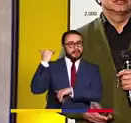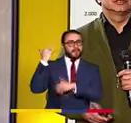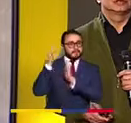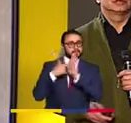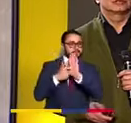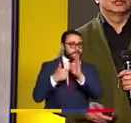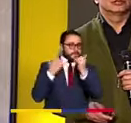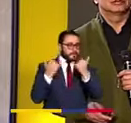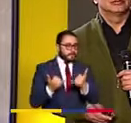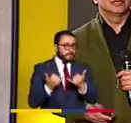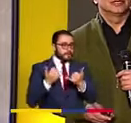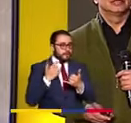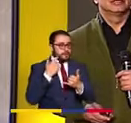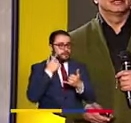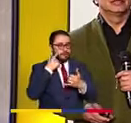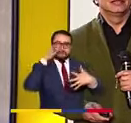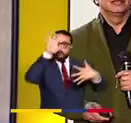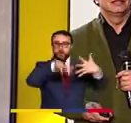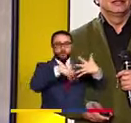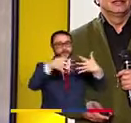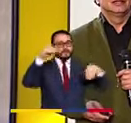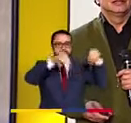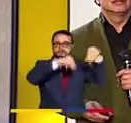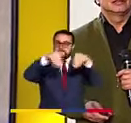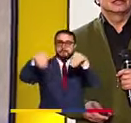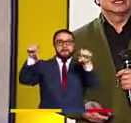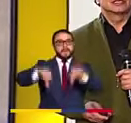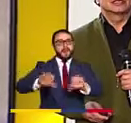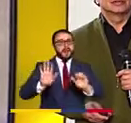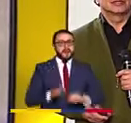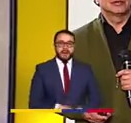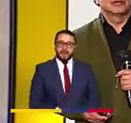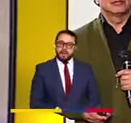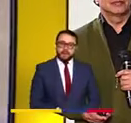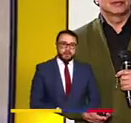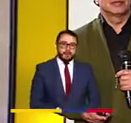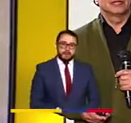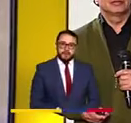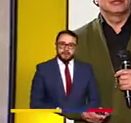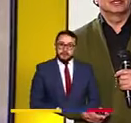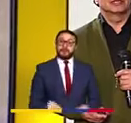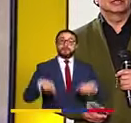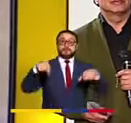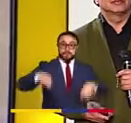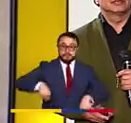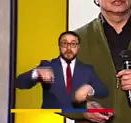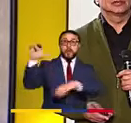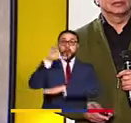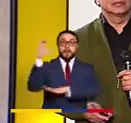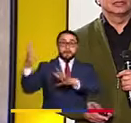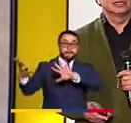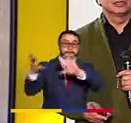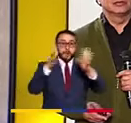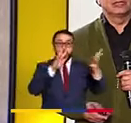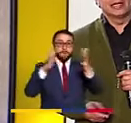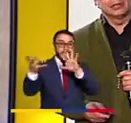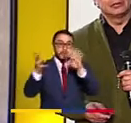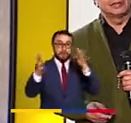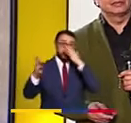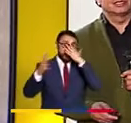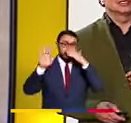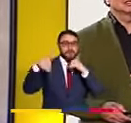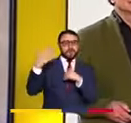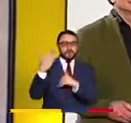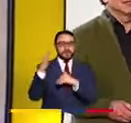Me pusieron estos cuadros mal. Entonces aquí estamos en Colombia promedio, aquí estamos en Colombia un